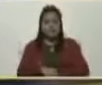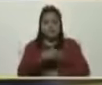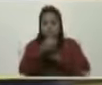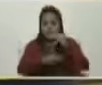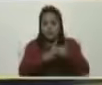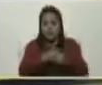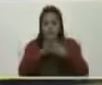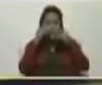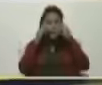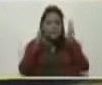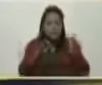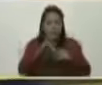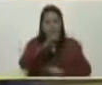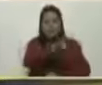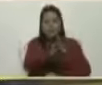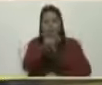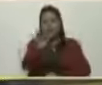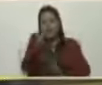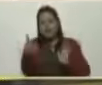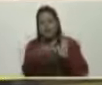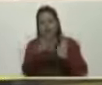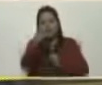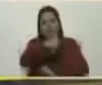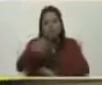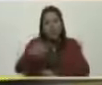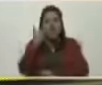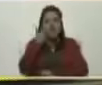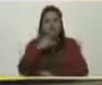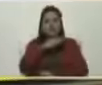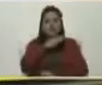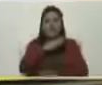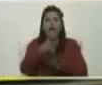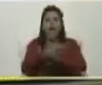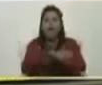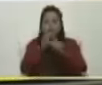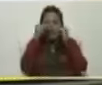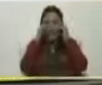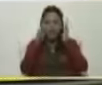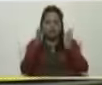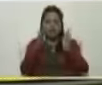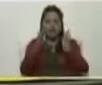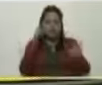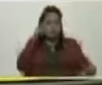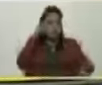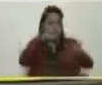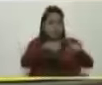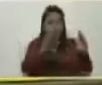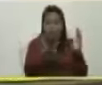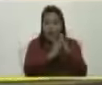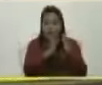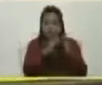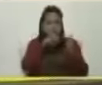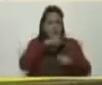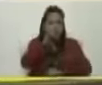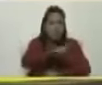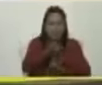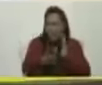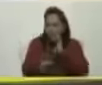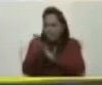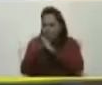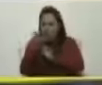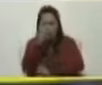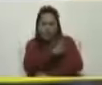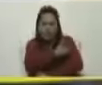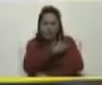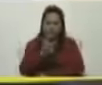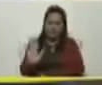de atender más de 23.000 pacientes, atención prehospitalaria a domicilio, sin necesidad de que la gente tenga que ir al hospital,